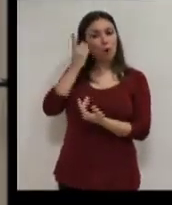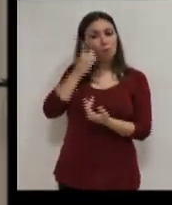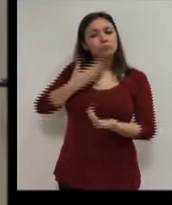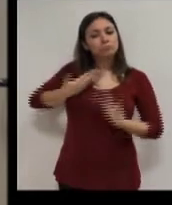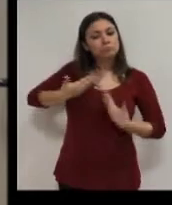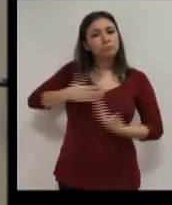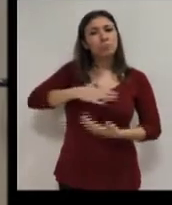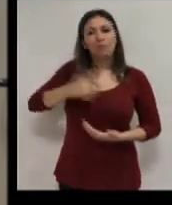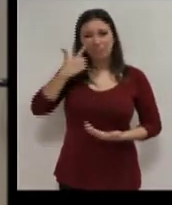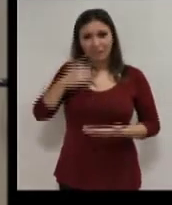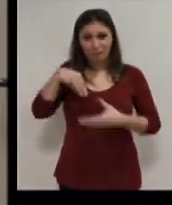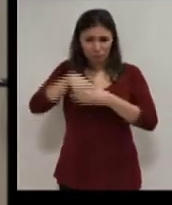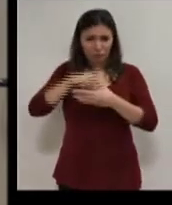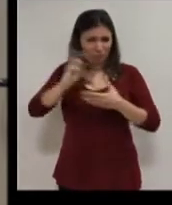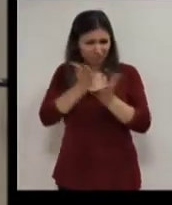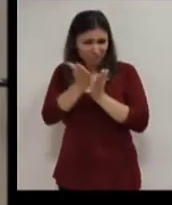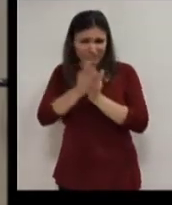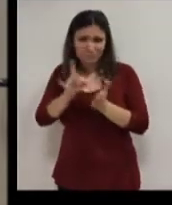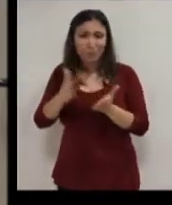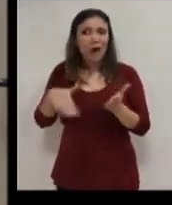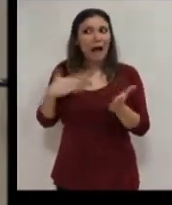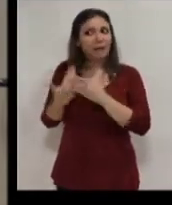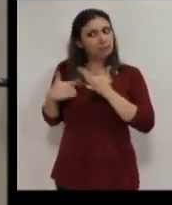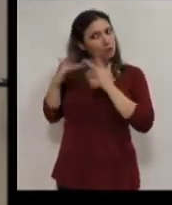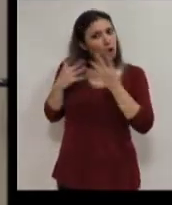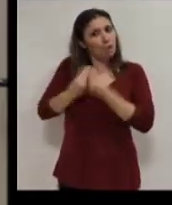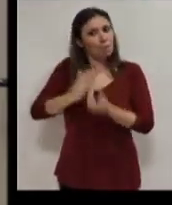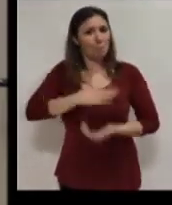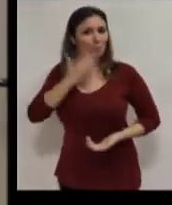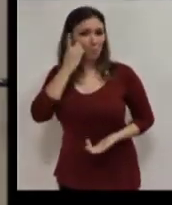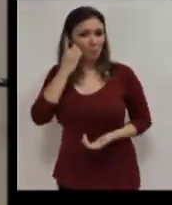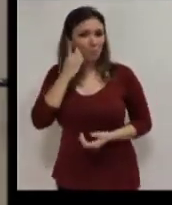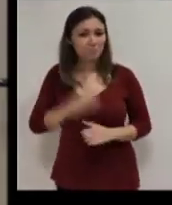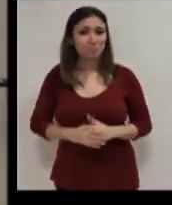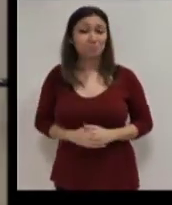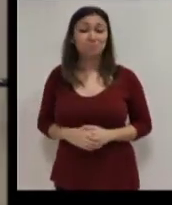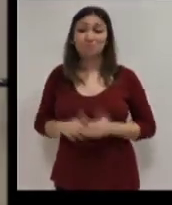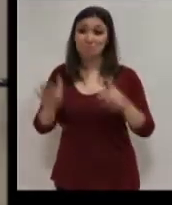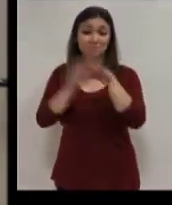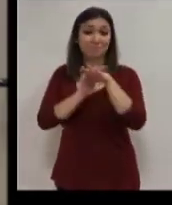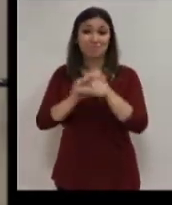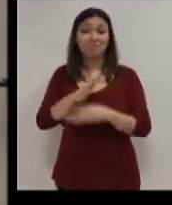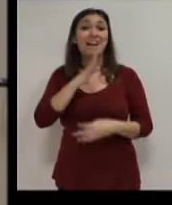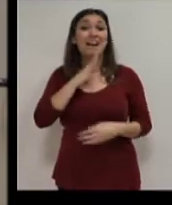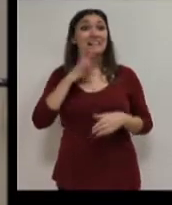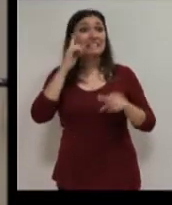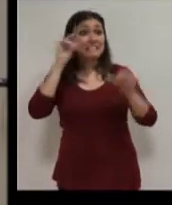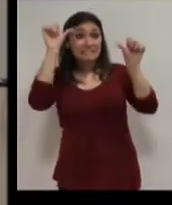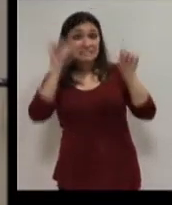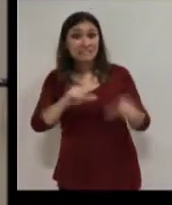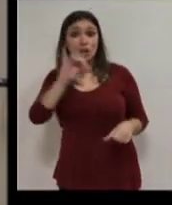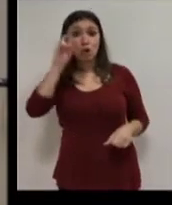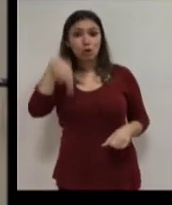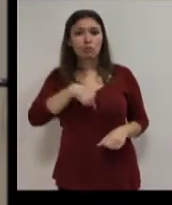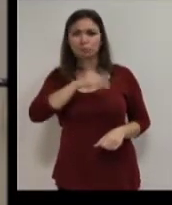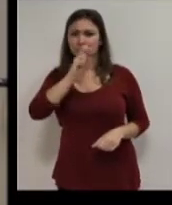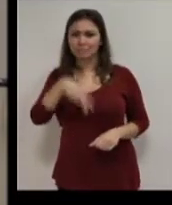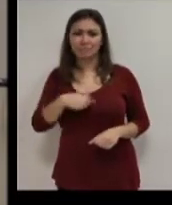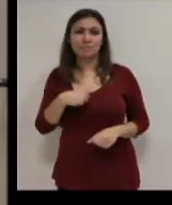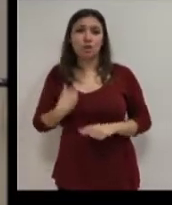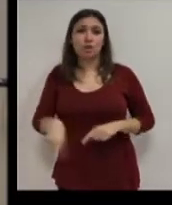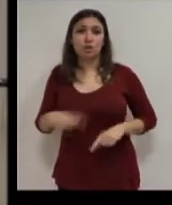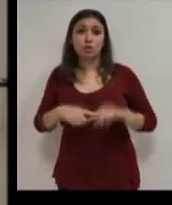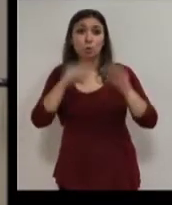ellos. Se puede hacer de todo y hasta hablar. Pero bueno, y también me ha gustado especialmente mucho, casi todo, bueno, yo suscribo todo lo que has dicho